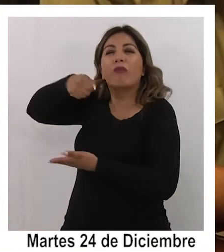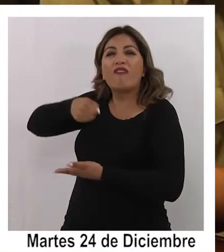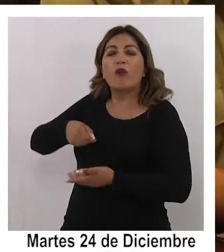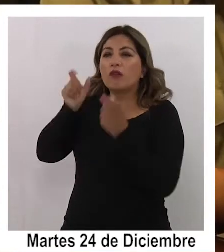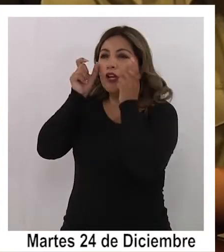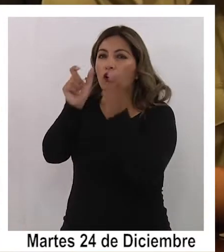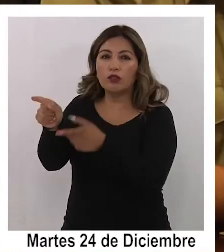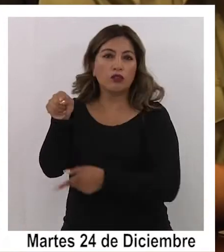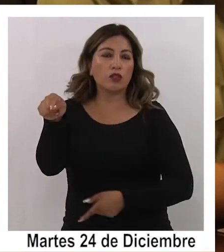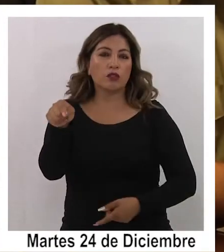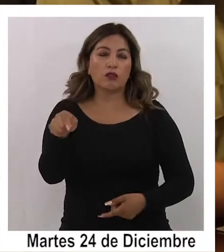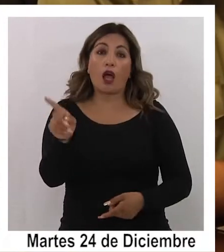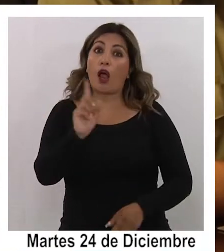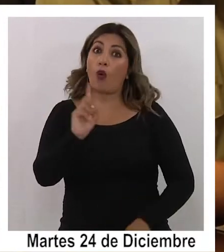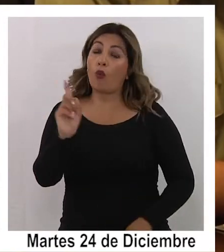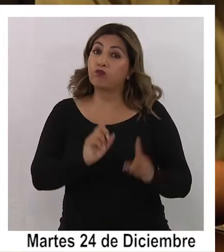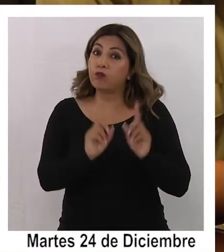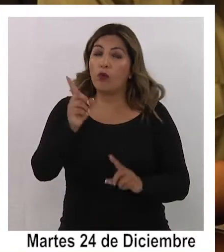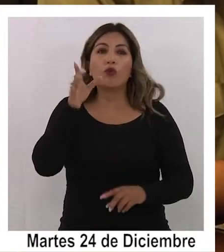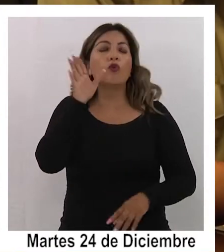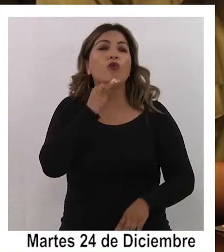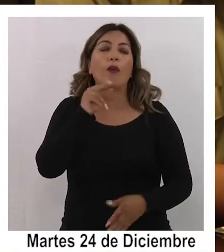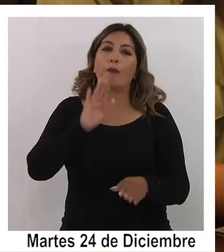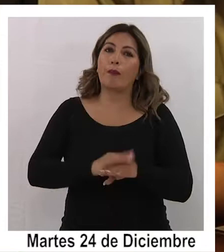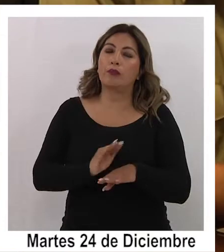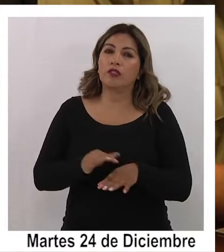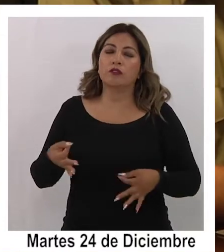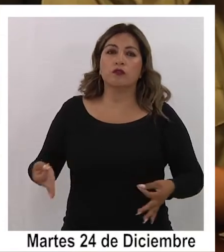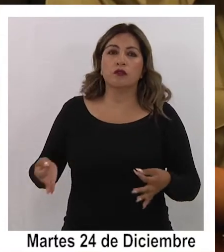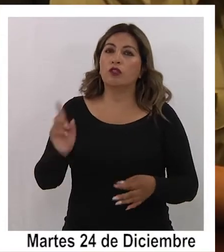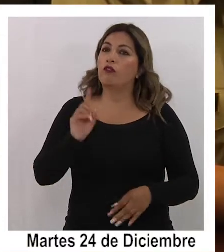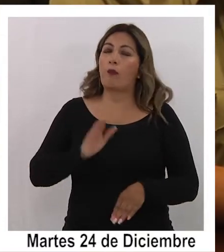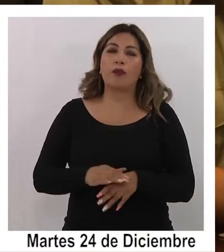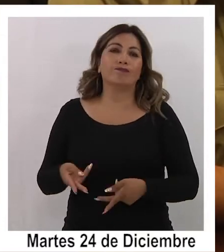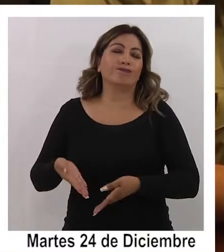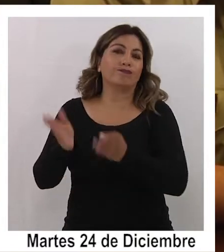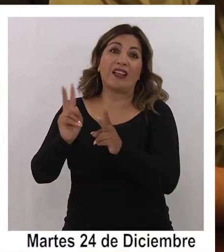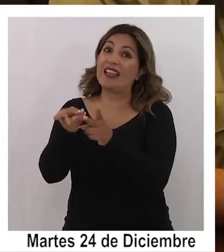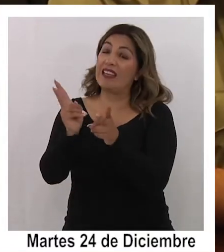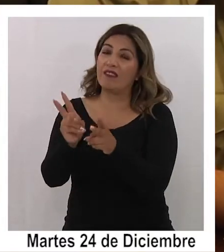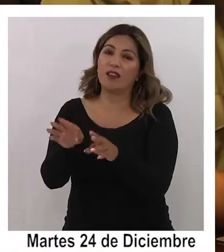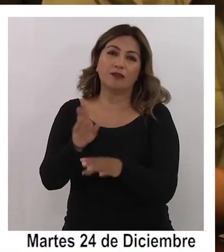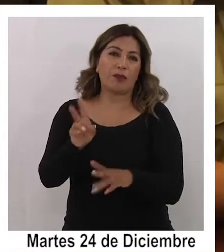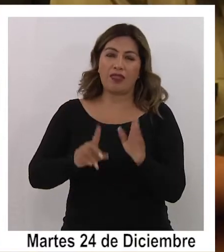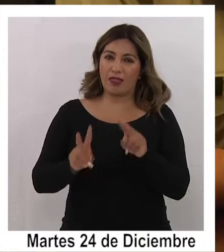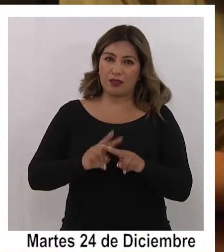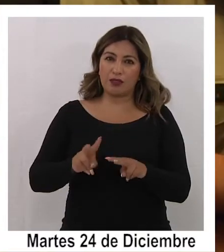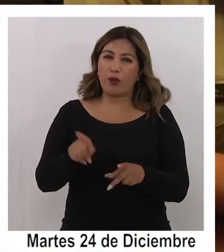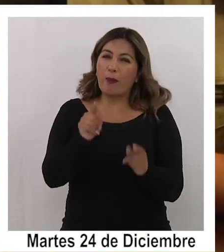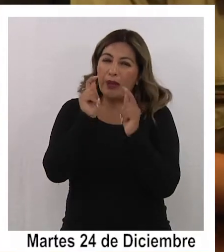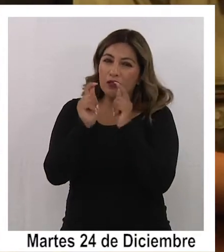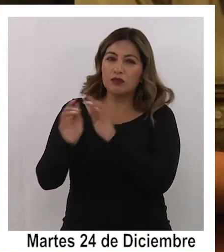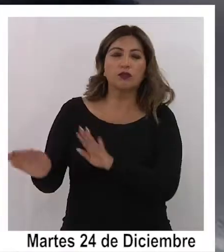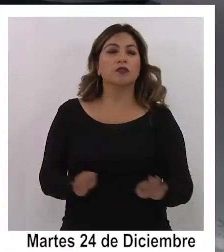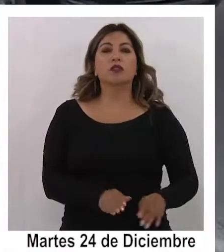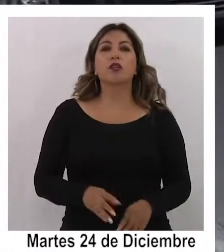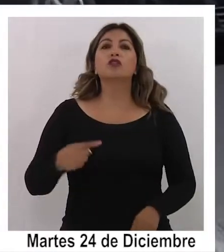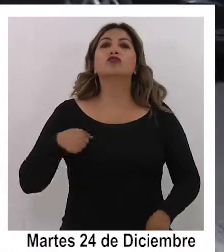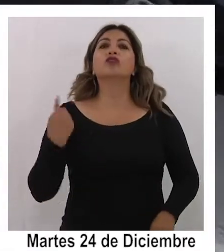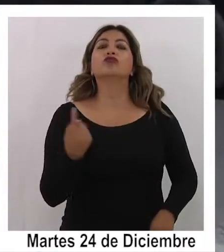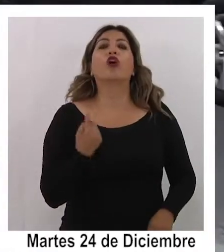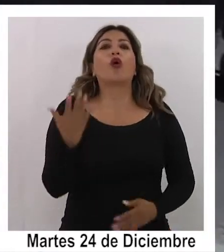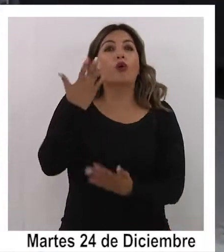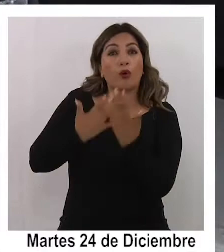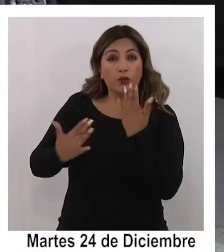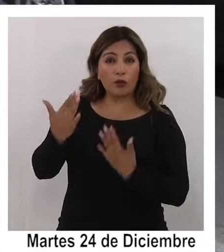vamos a fiscalizar. Y obviamente como no tienen permiso, no vamos a permitir que se desarrollen producto del riesgo que tiene esto. El